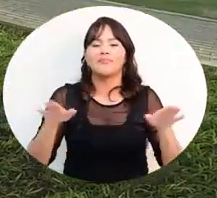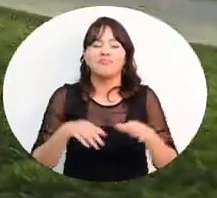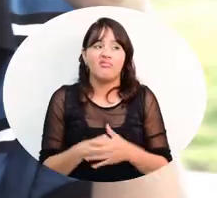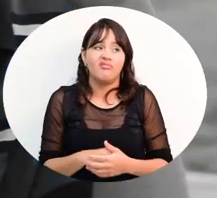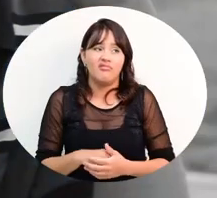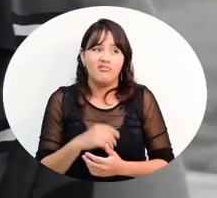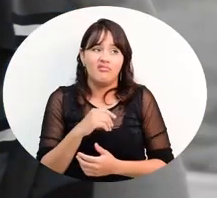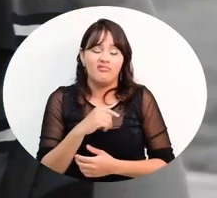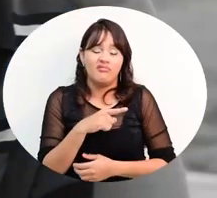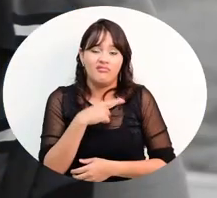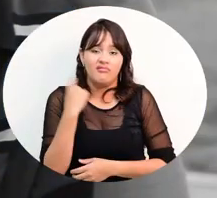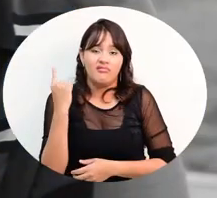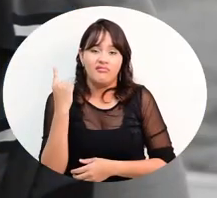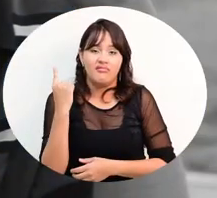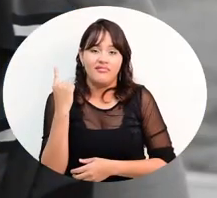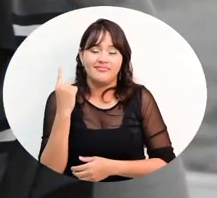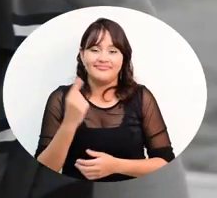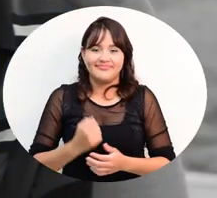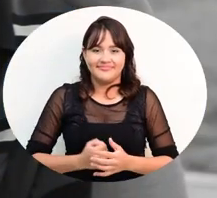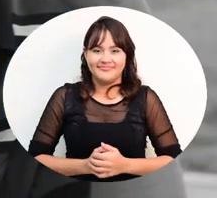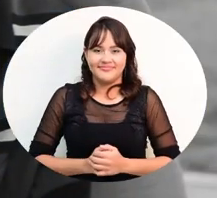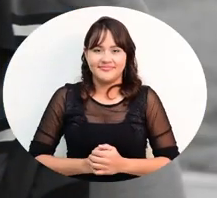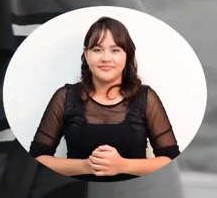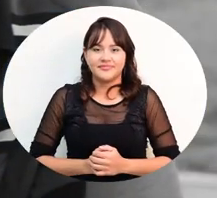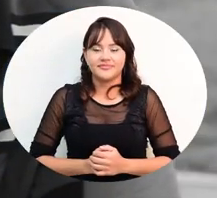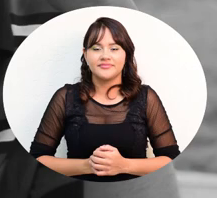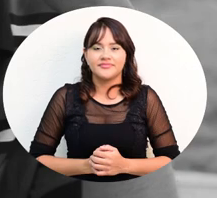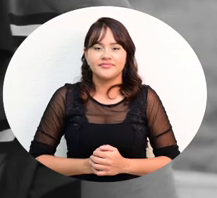Perdí. Darkness, my old friend.